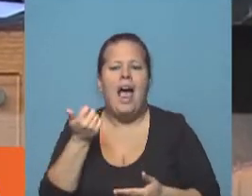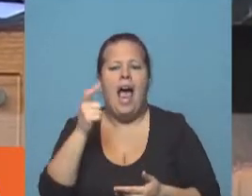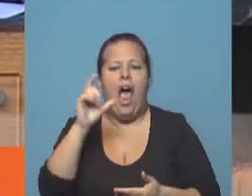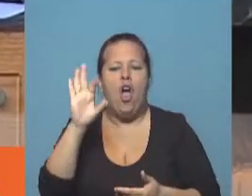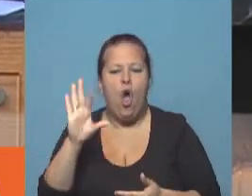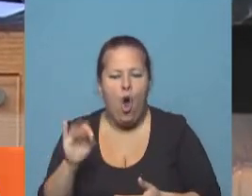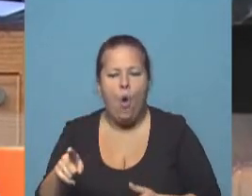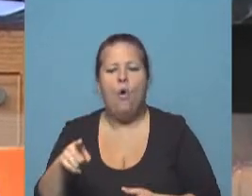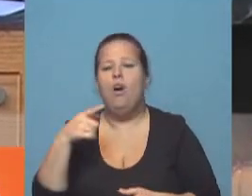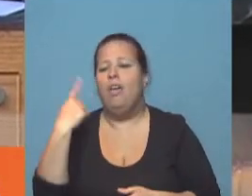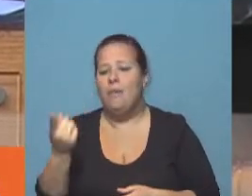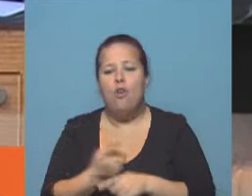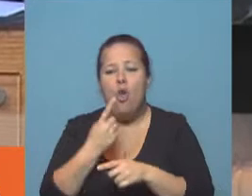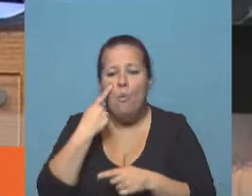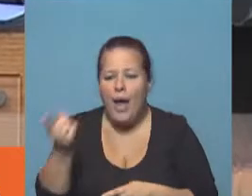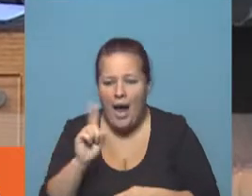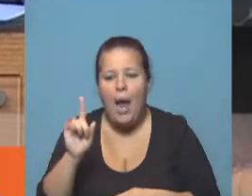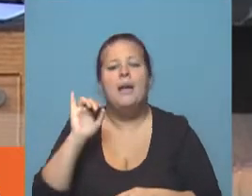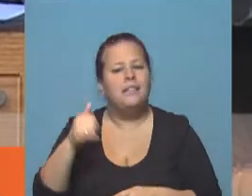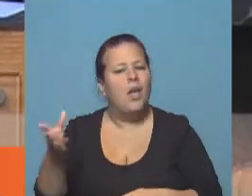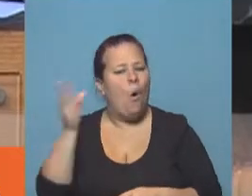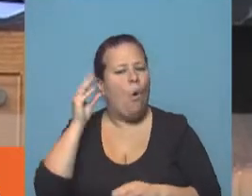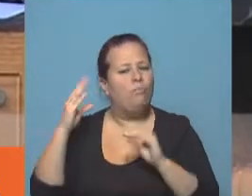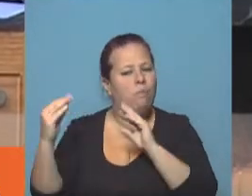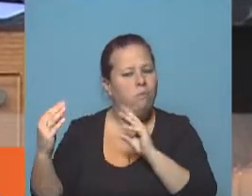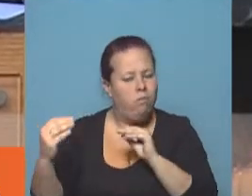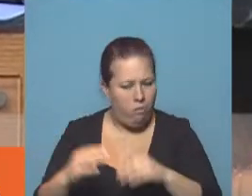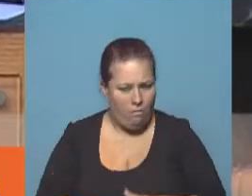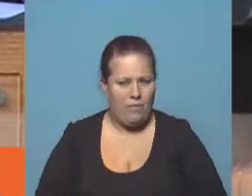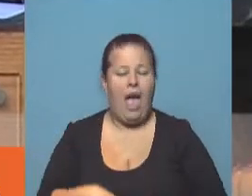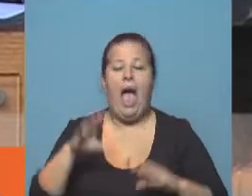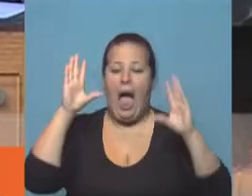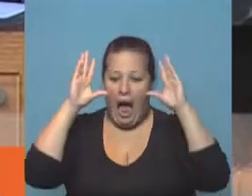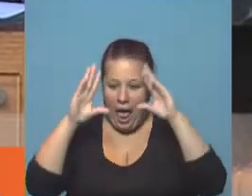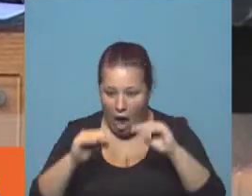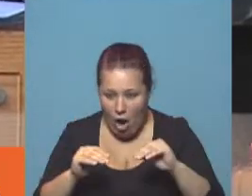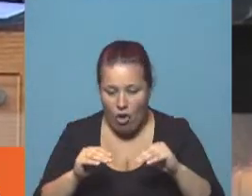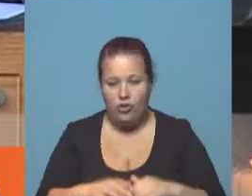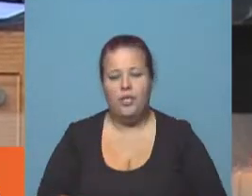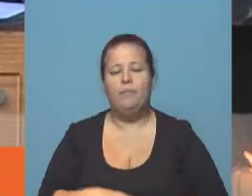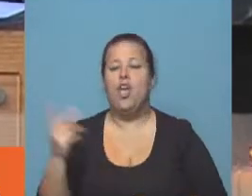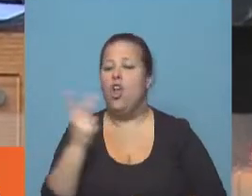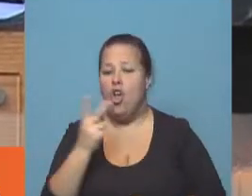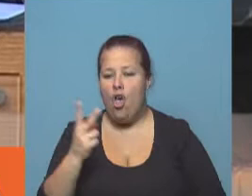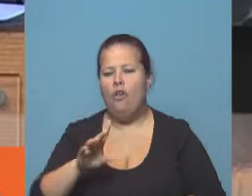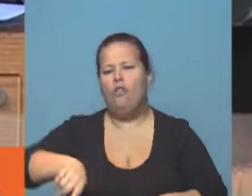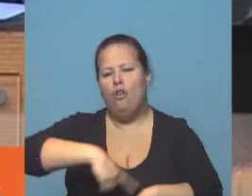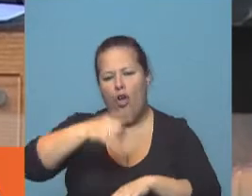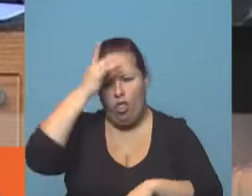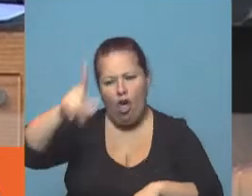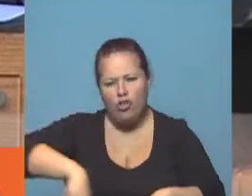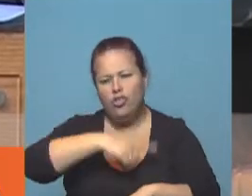Chemahuel, a quien no podía ver, pero sí escuchar. Por la noche, ambos, después de más de 12